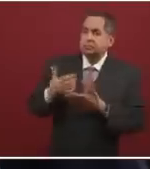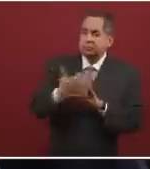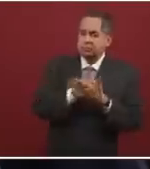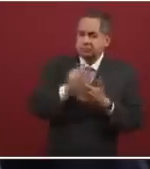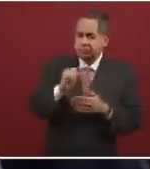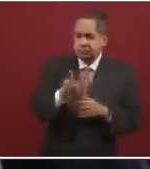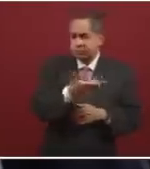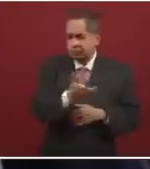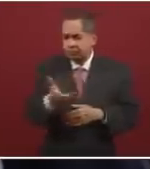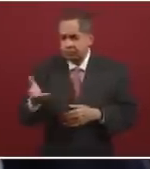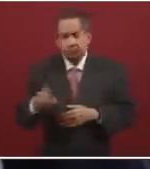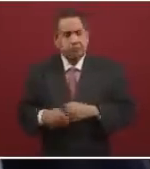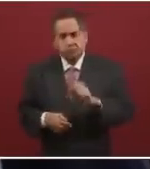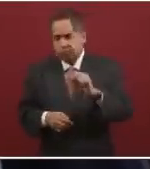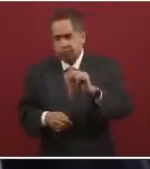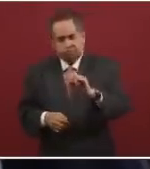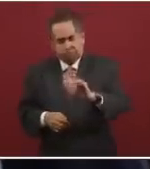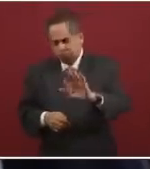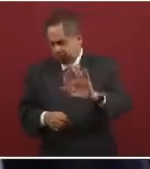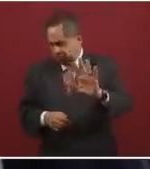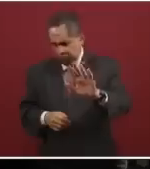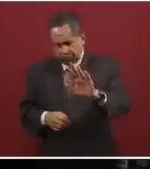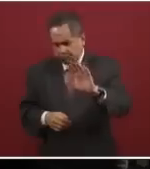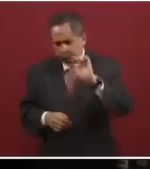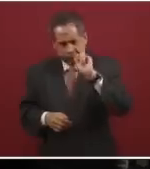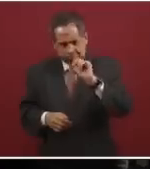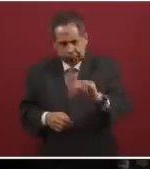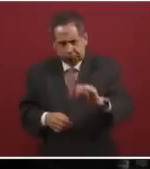despidos. Sí, pero si son